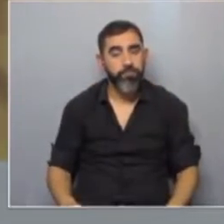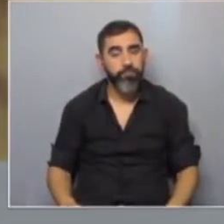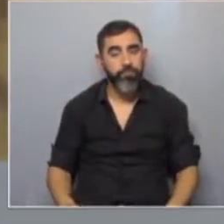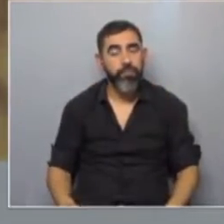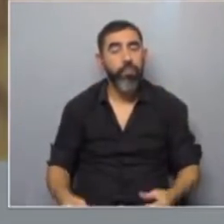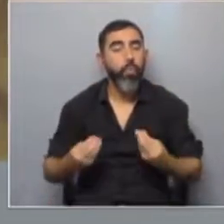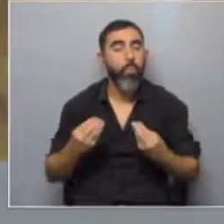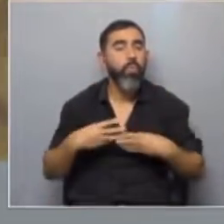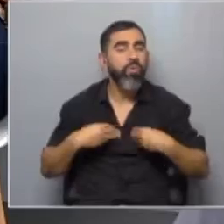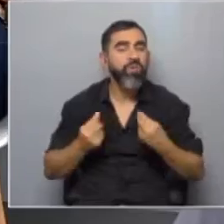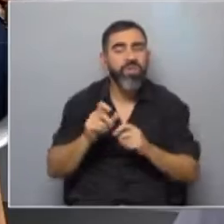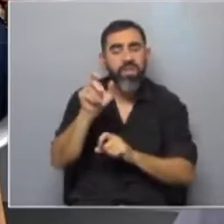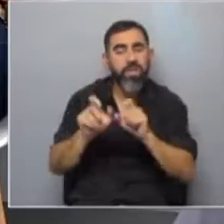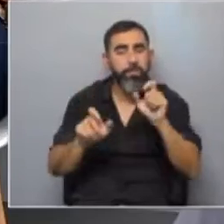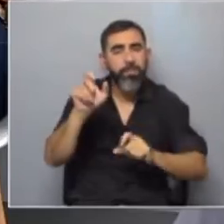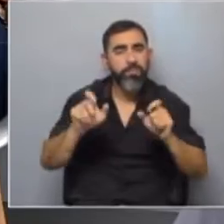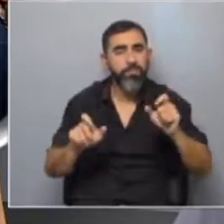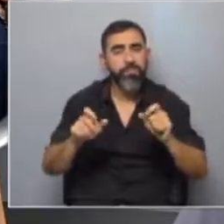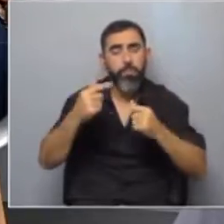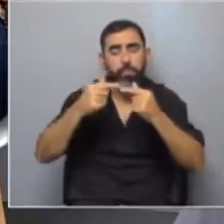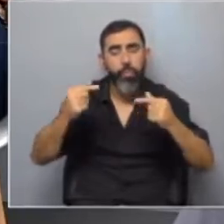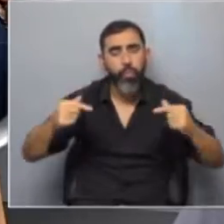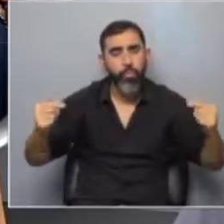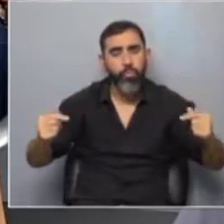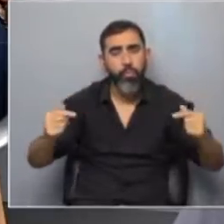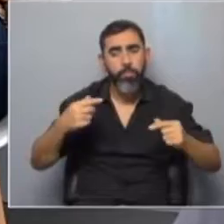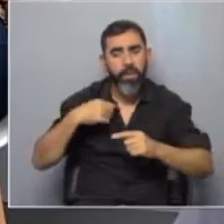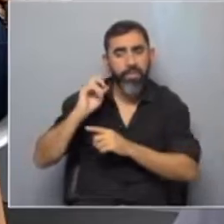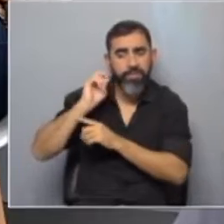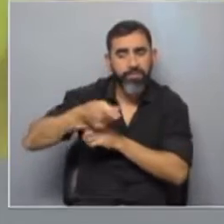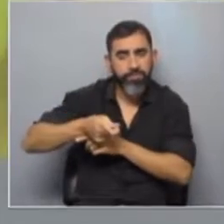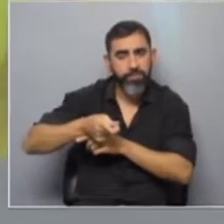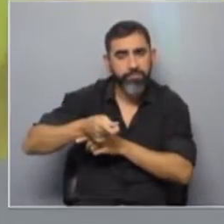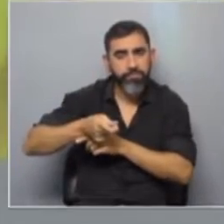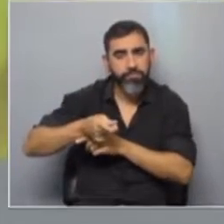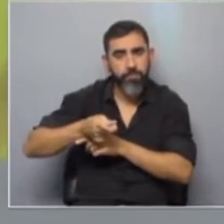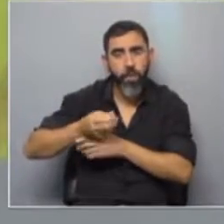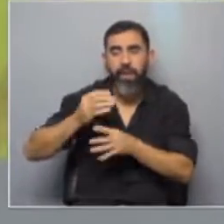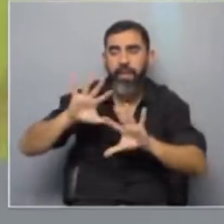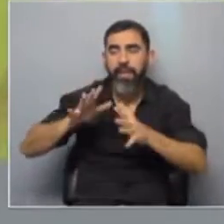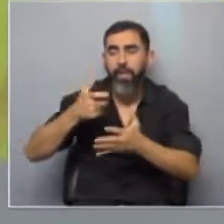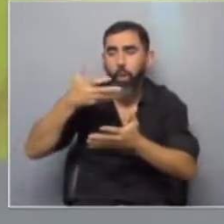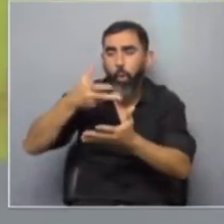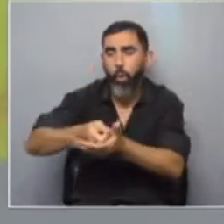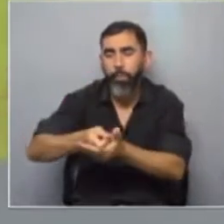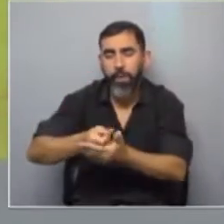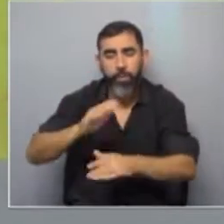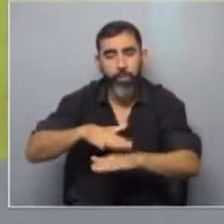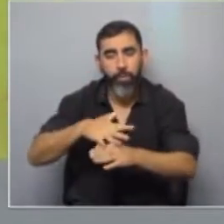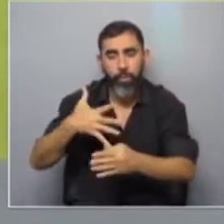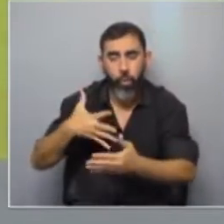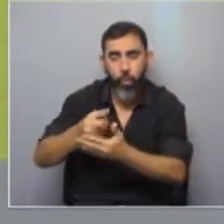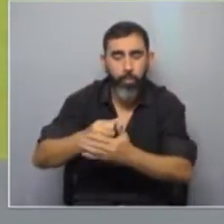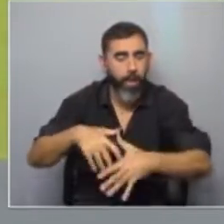cómo perciben los consumidores los productos para tomar decisiones, bueno, de qué consumir, bueno, a la hora de